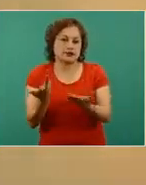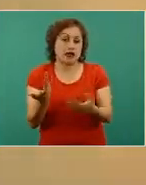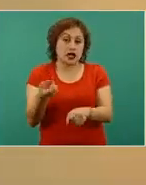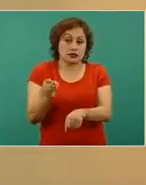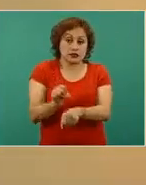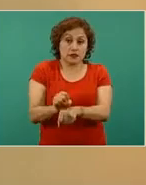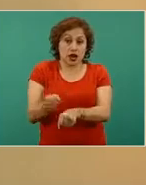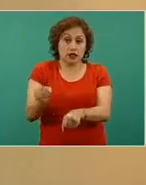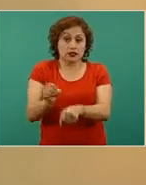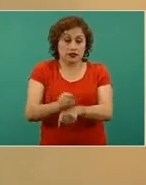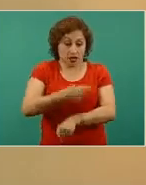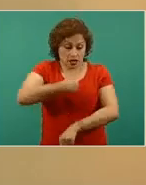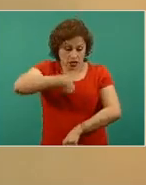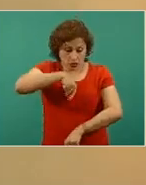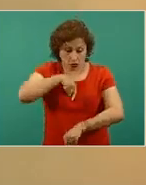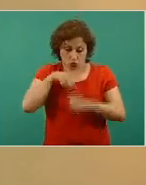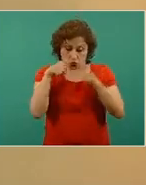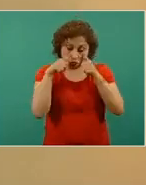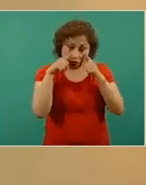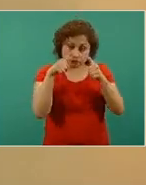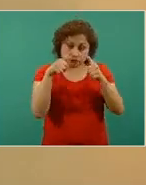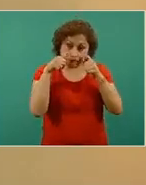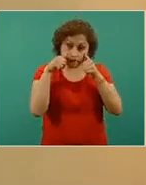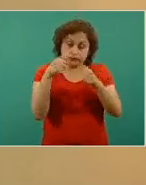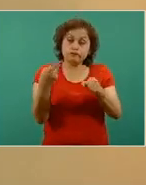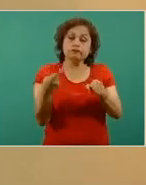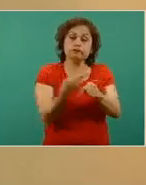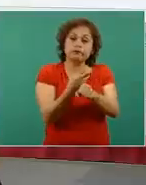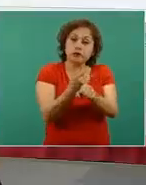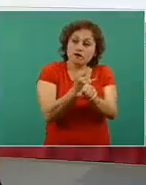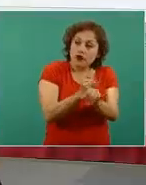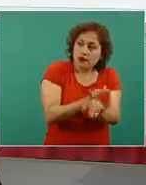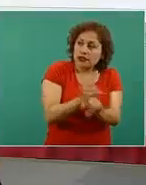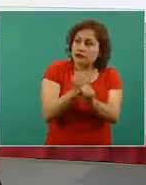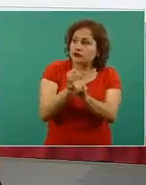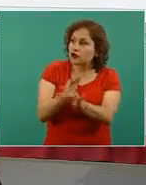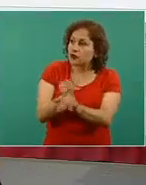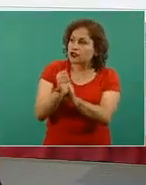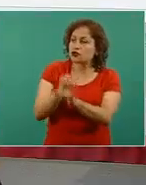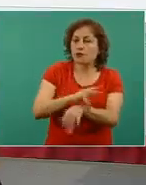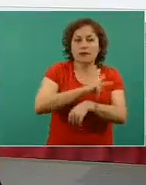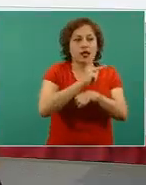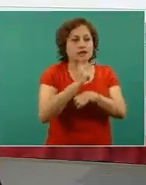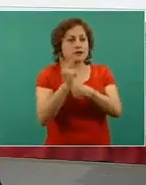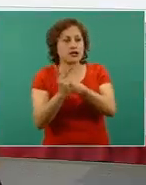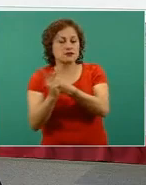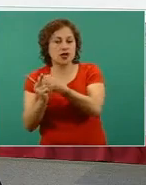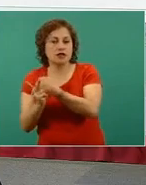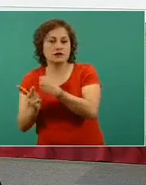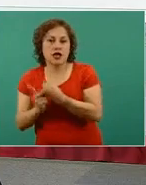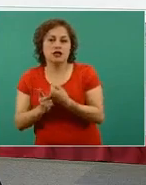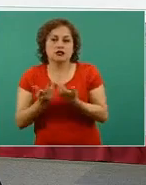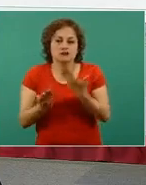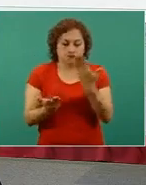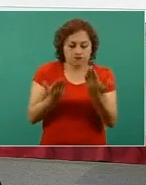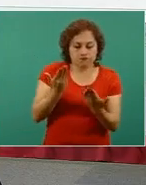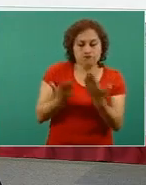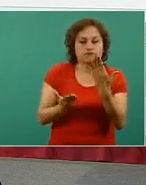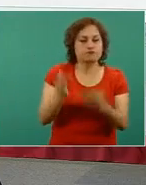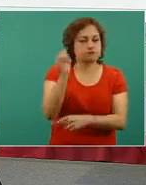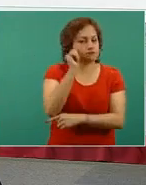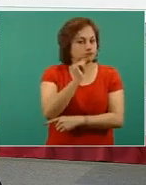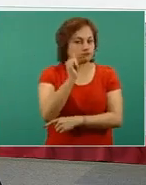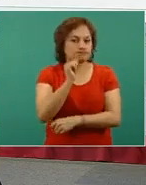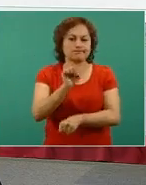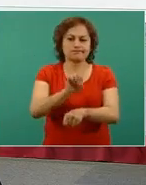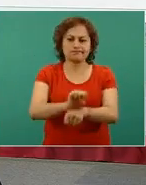de Inteligencia Epidemiológica y Sanitaria revisamos las diferentes regiones y el comportamiento de diferentes países. La que sigue,